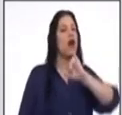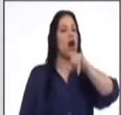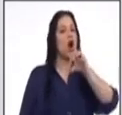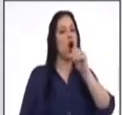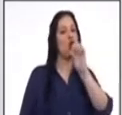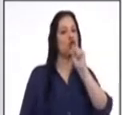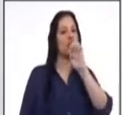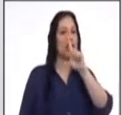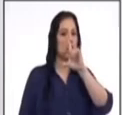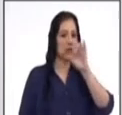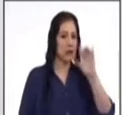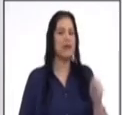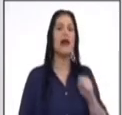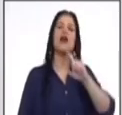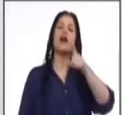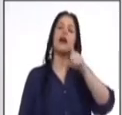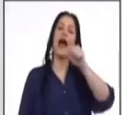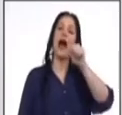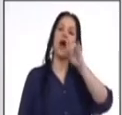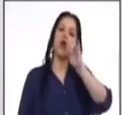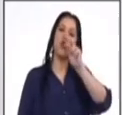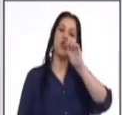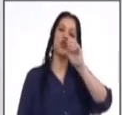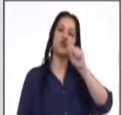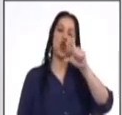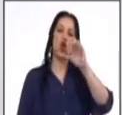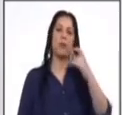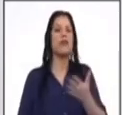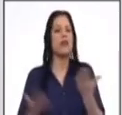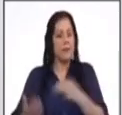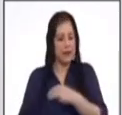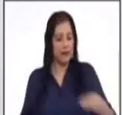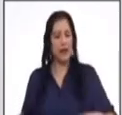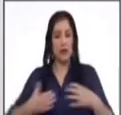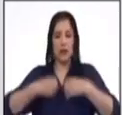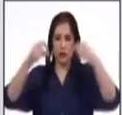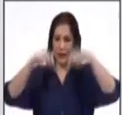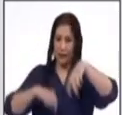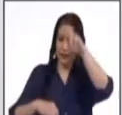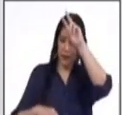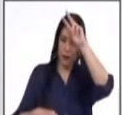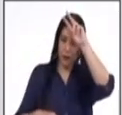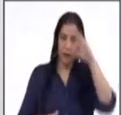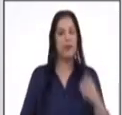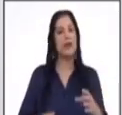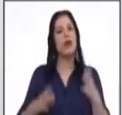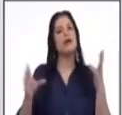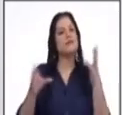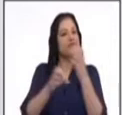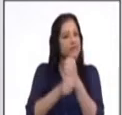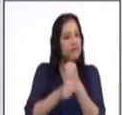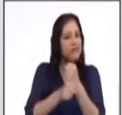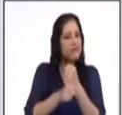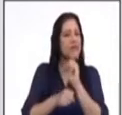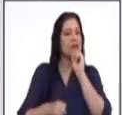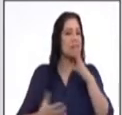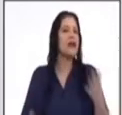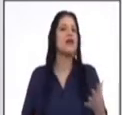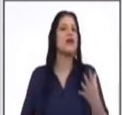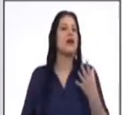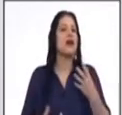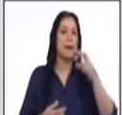Luis Seminario y Augusto López, del Ministerio de Salud de nuestro país, concluyeron que el